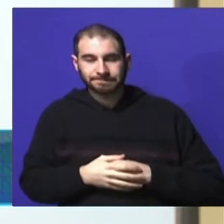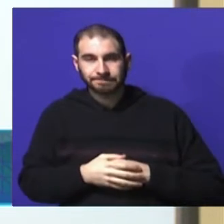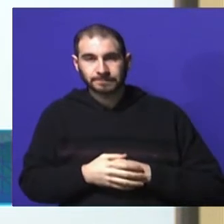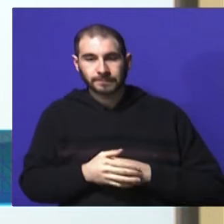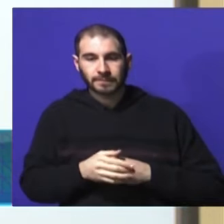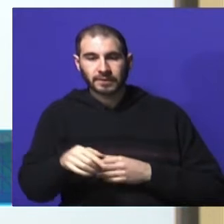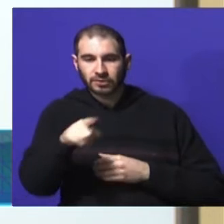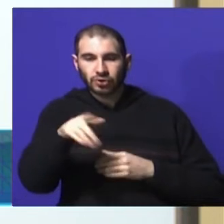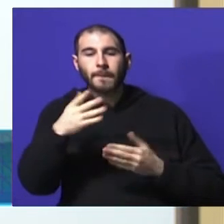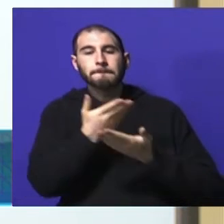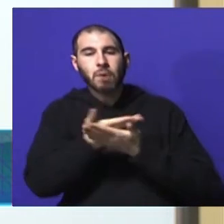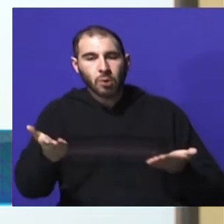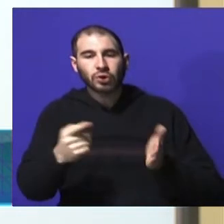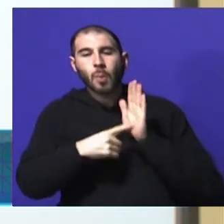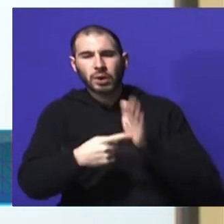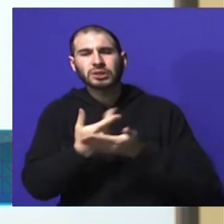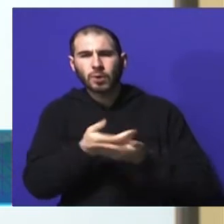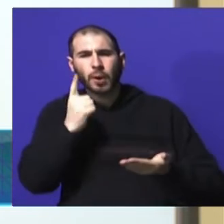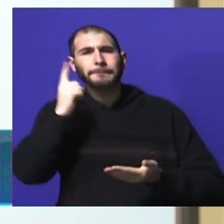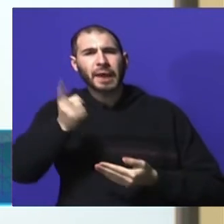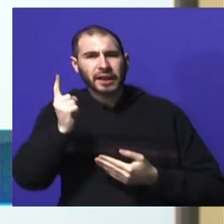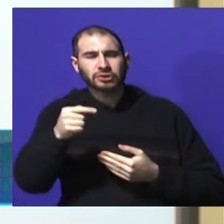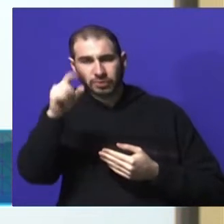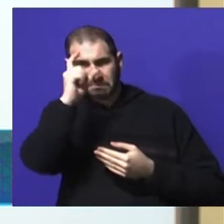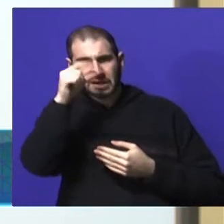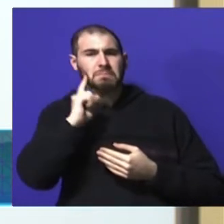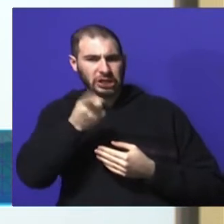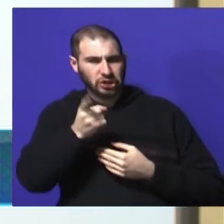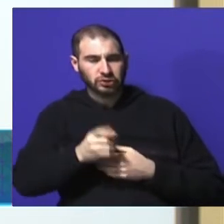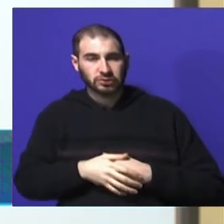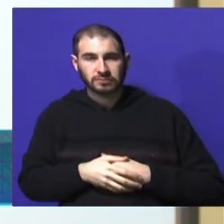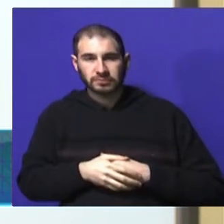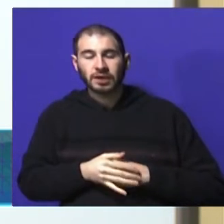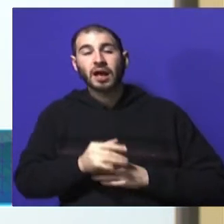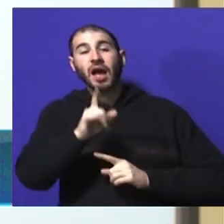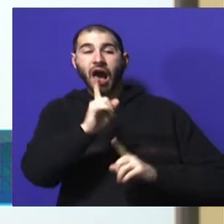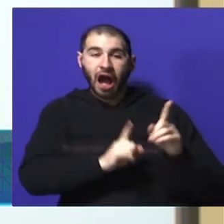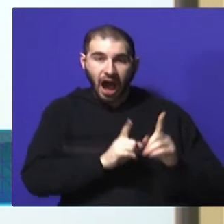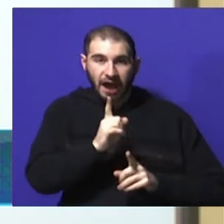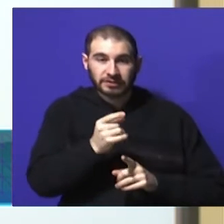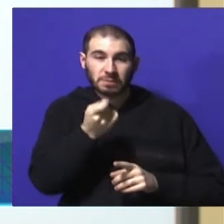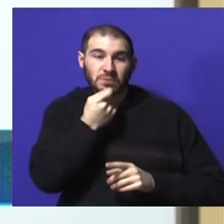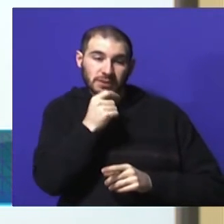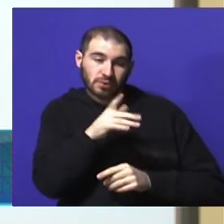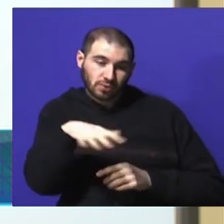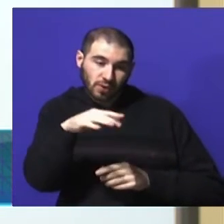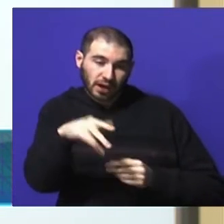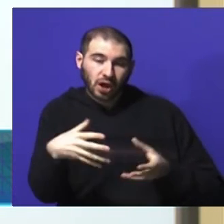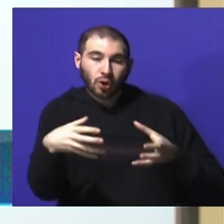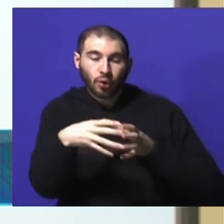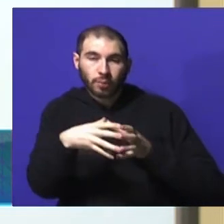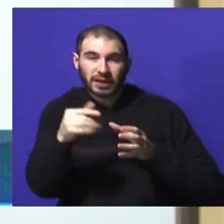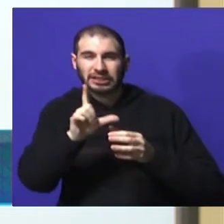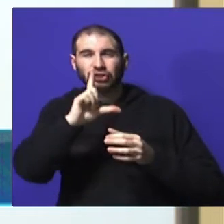tome estado público el peligro que implican las mineras, ¿no? A veces, justamente como estas son comunidades